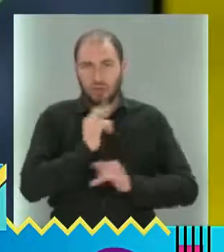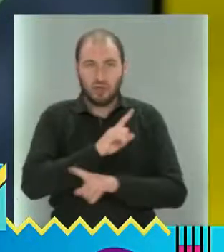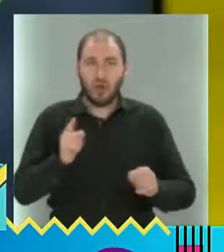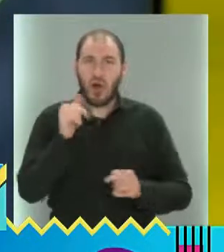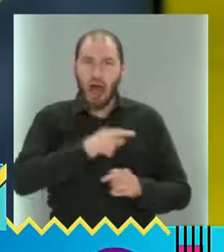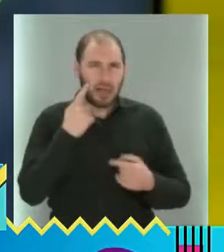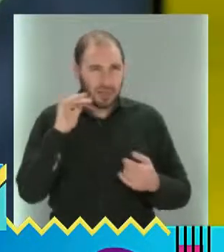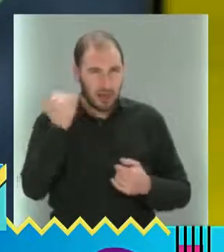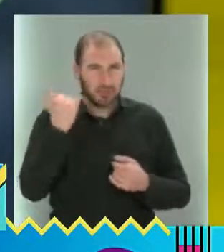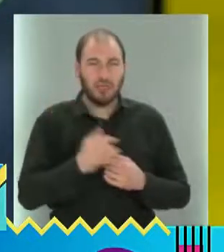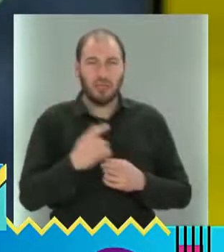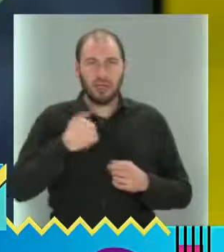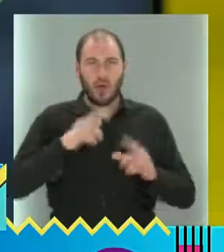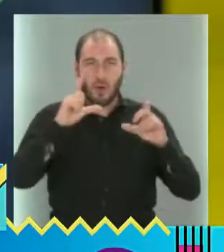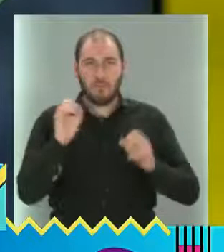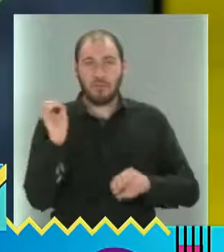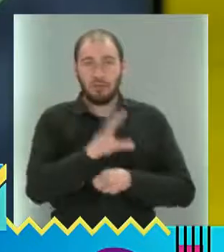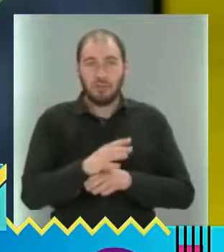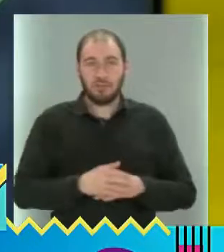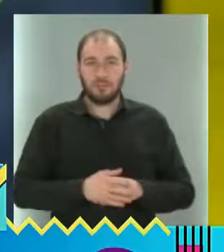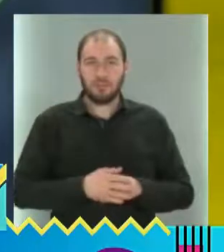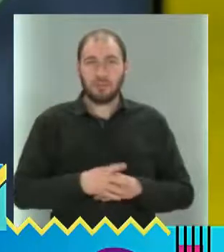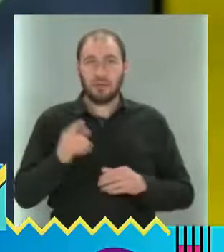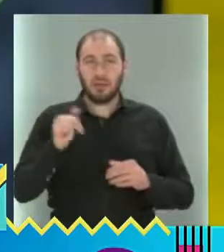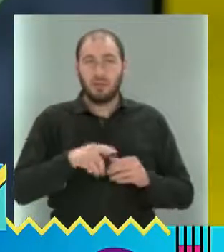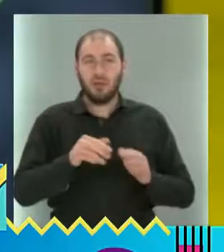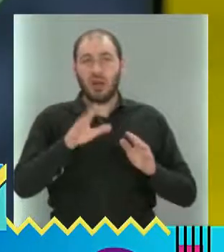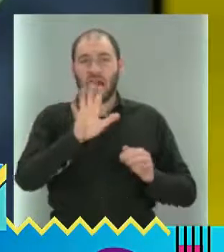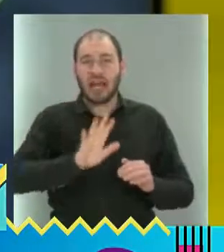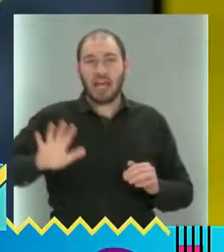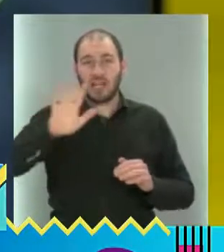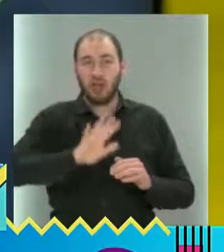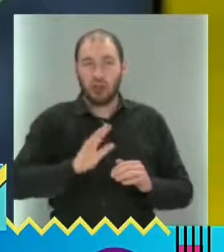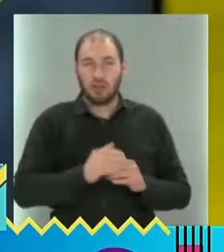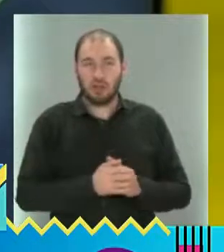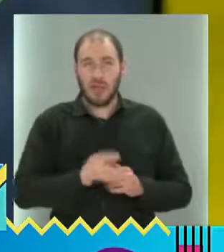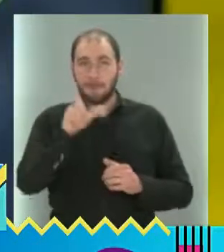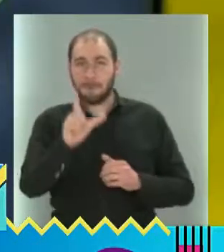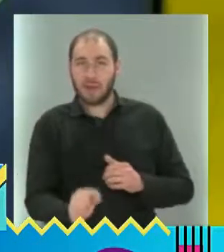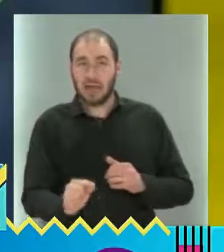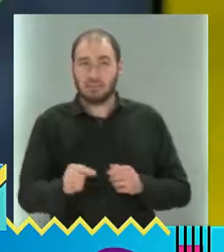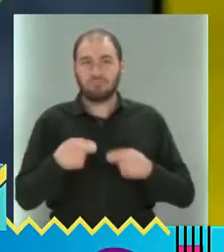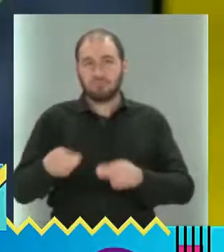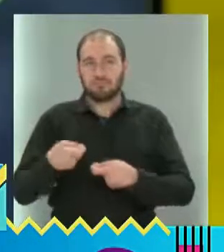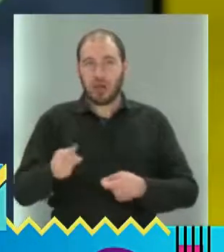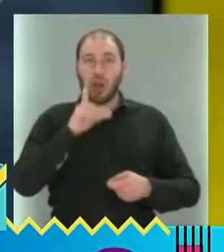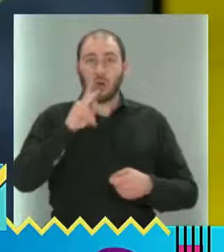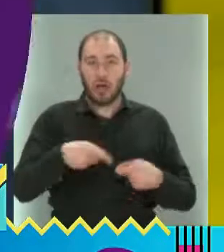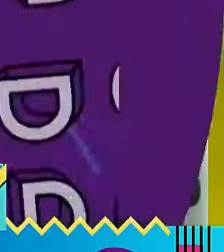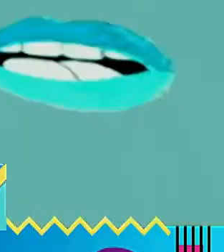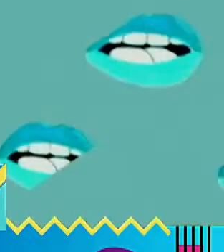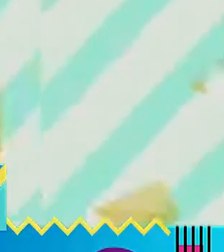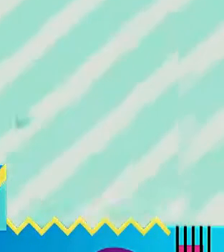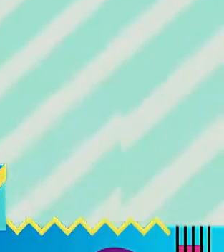vos te das cuenta, yo mandé una fotito interesante que bien, te mostraba la región del país que es abastecido desde Luján de Cuyo, ¿no?